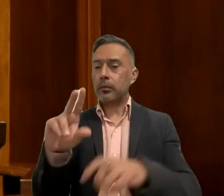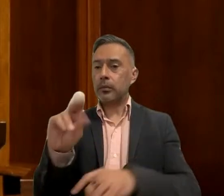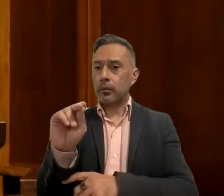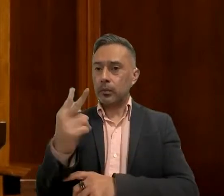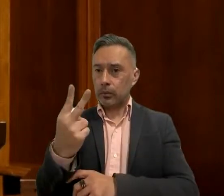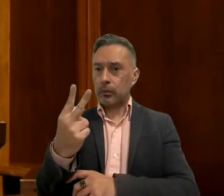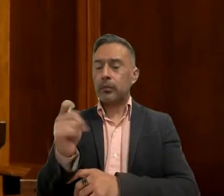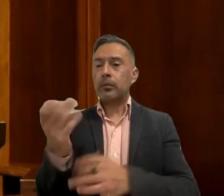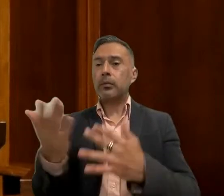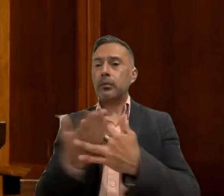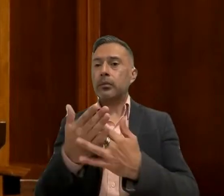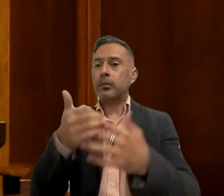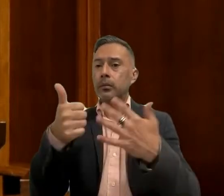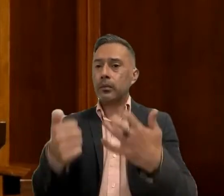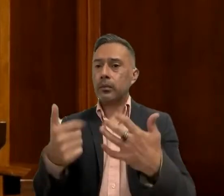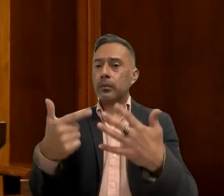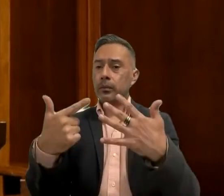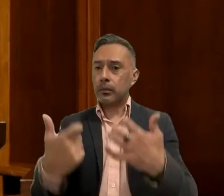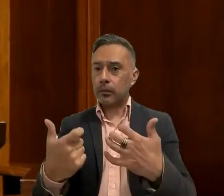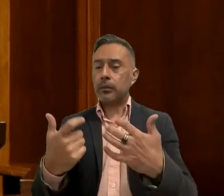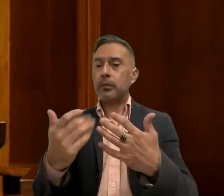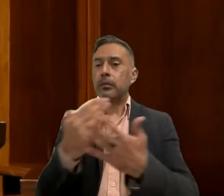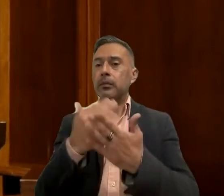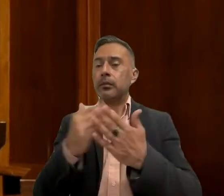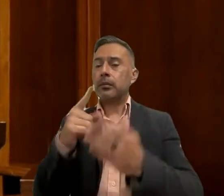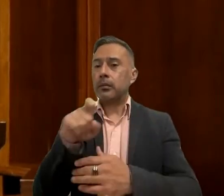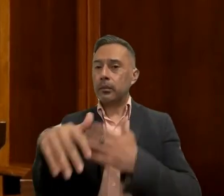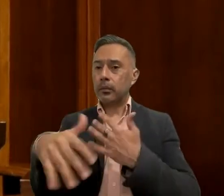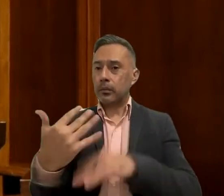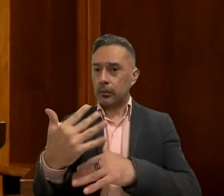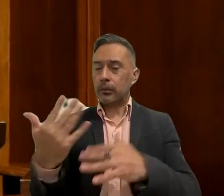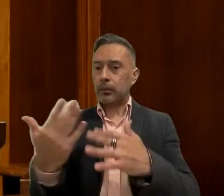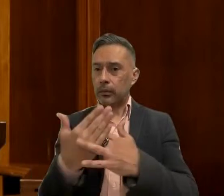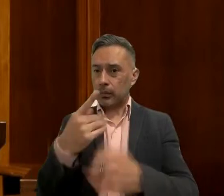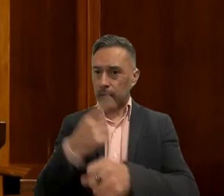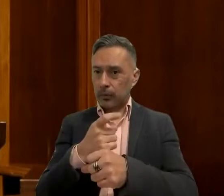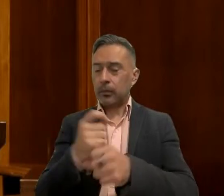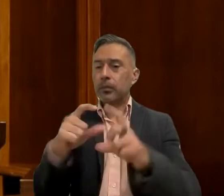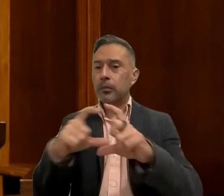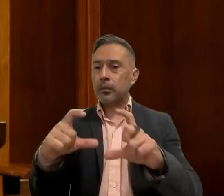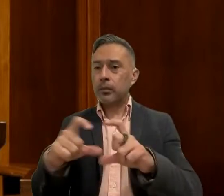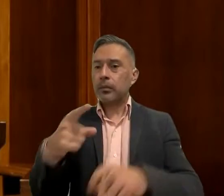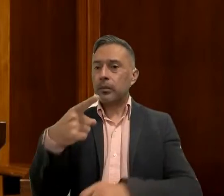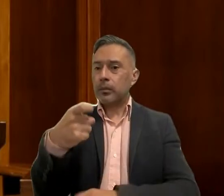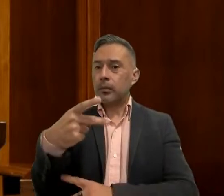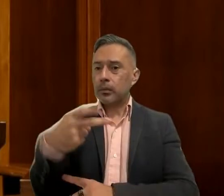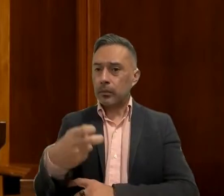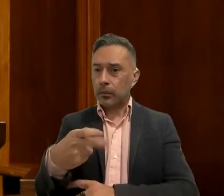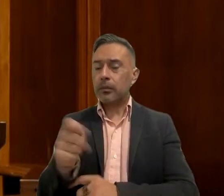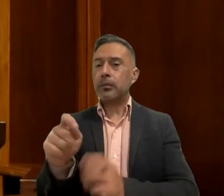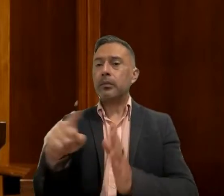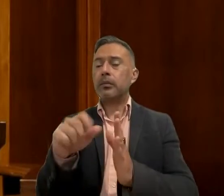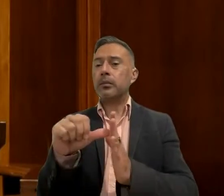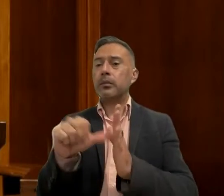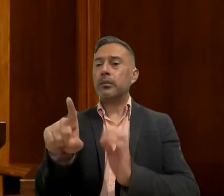fracciones sexta y séptima, 115, fracción primera, párrafos primero y segundo, 116, párrafo segundo,